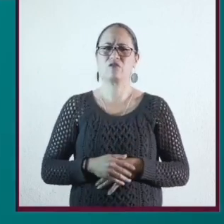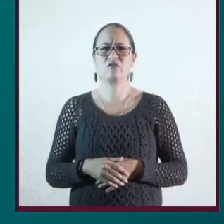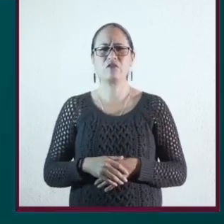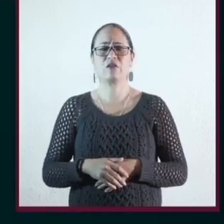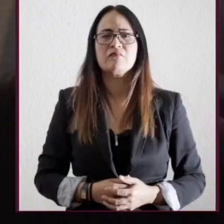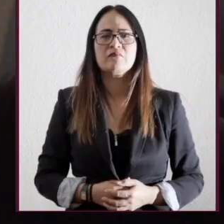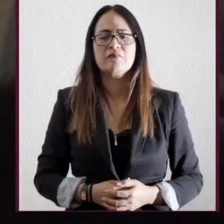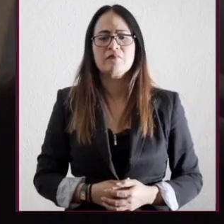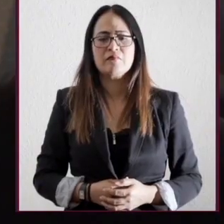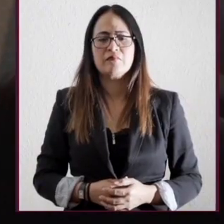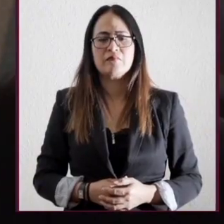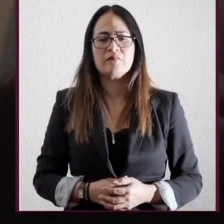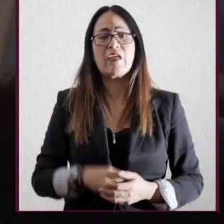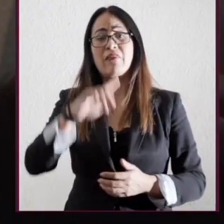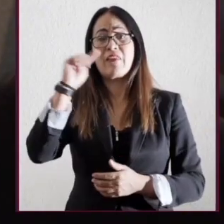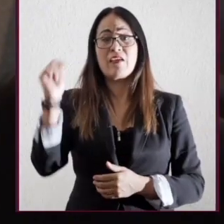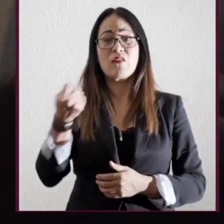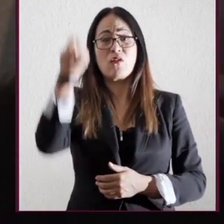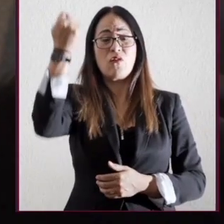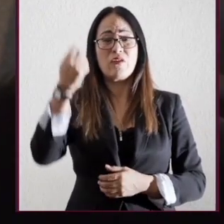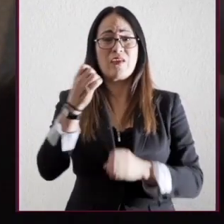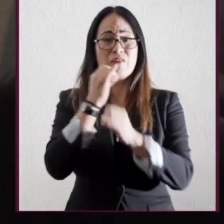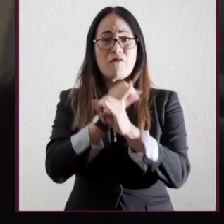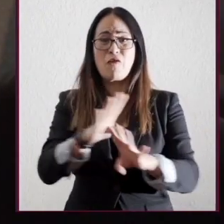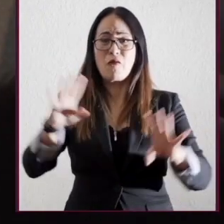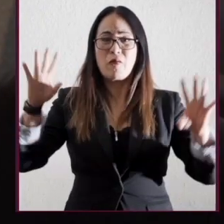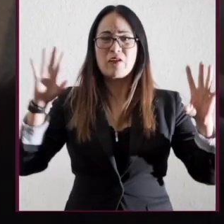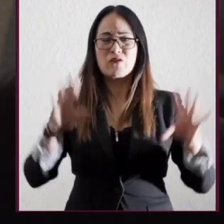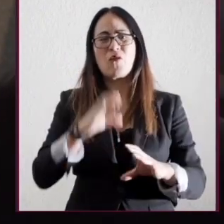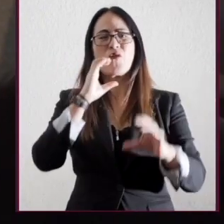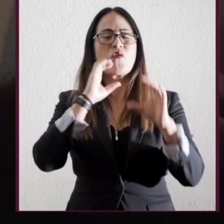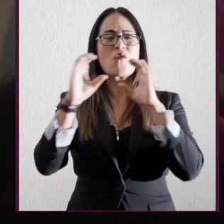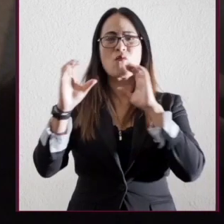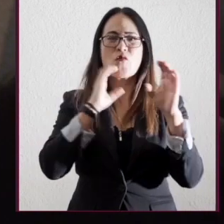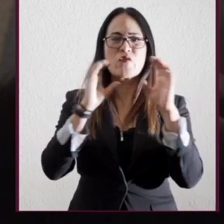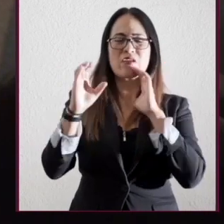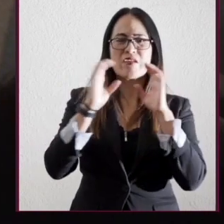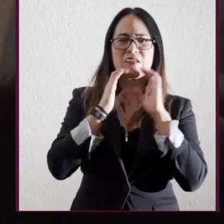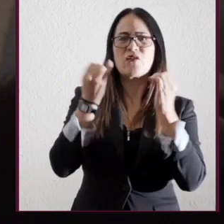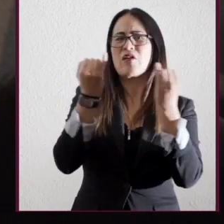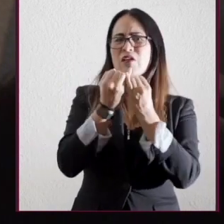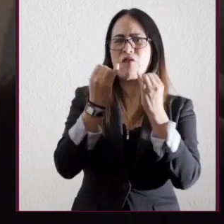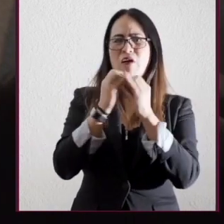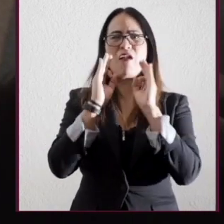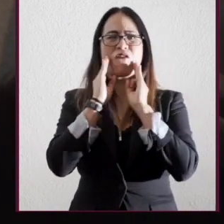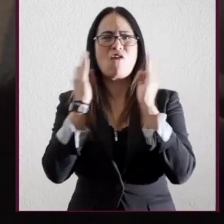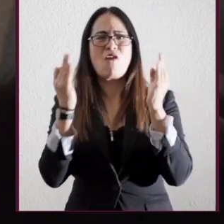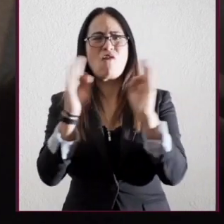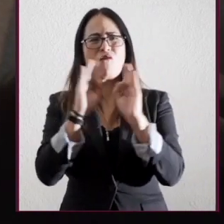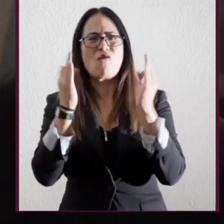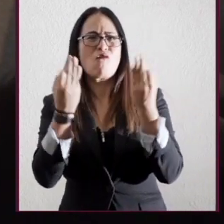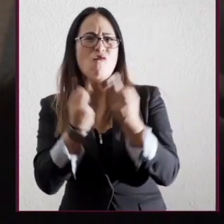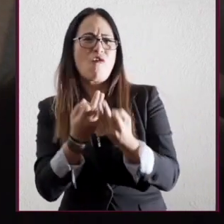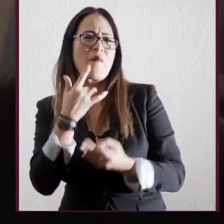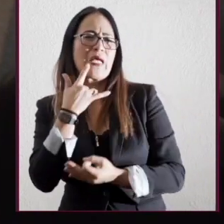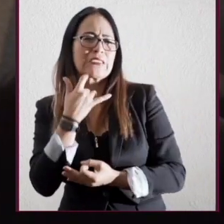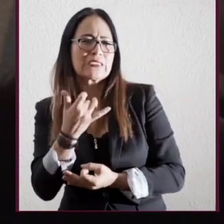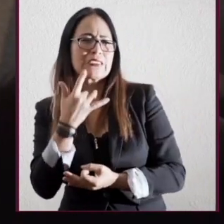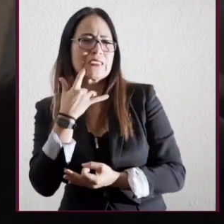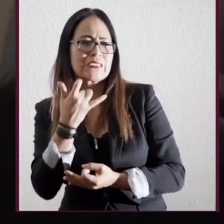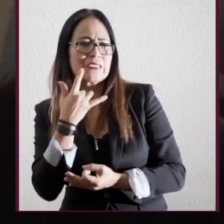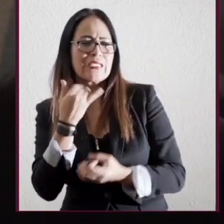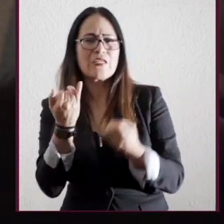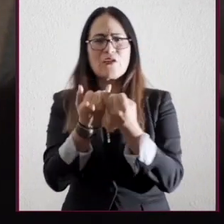años? La verdad es que no. La verdad es que con el advenimiento de las tecnologías de